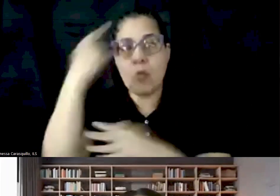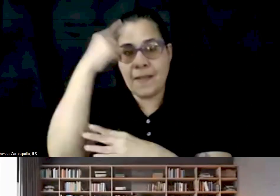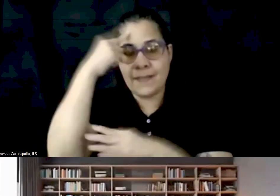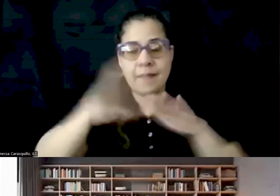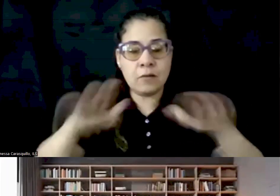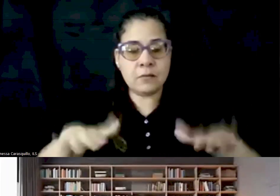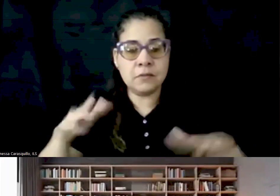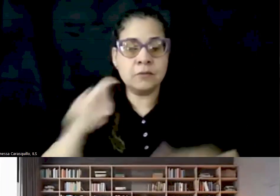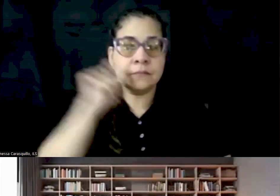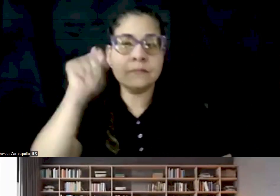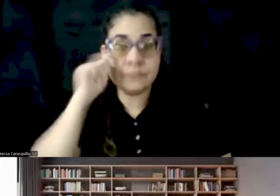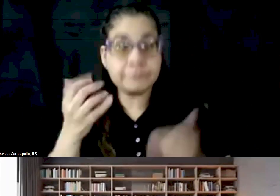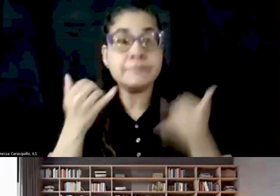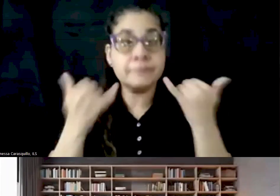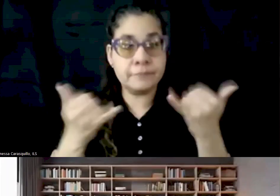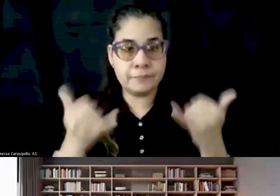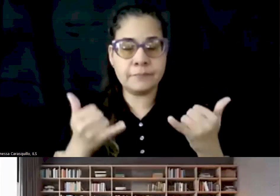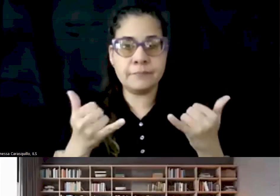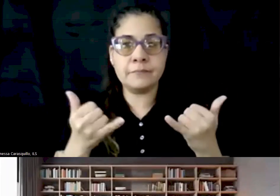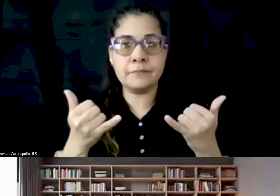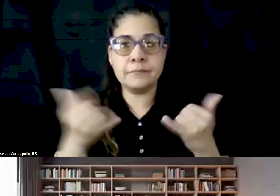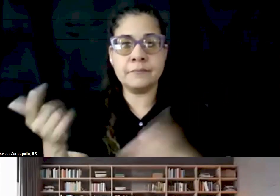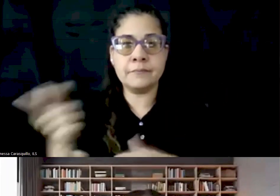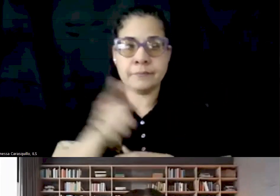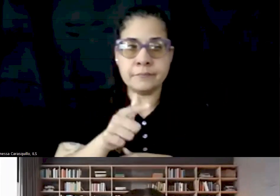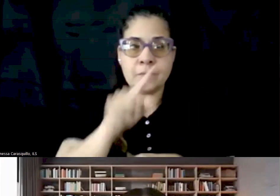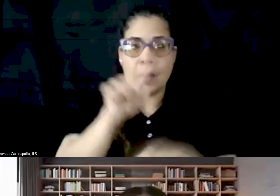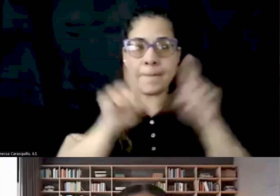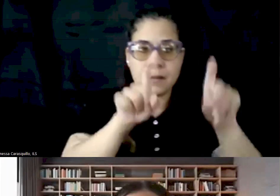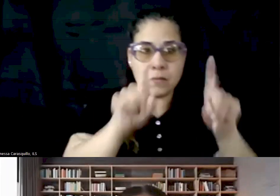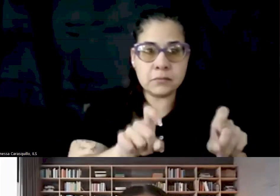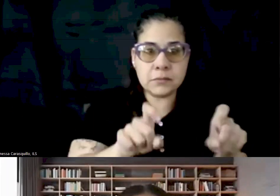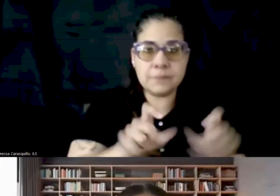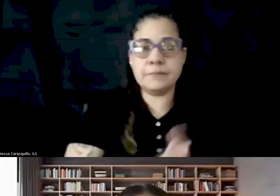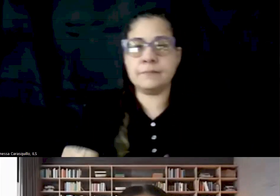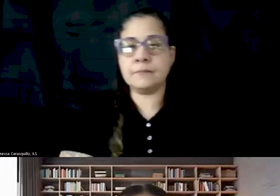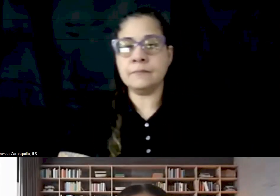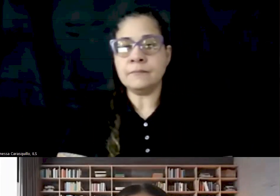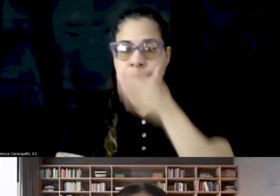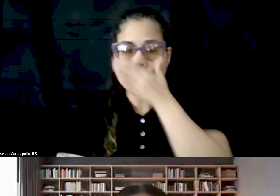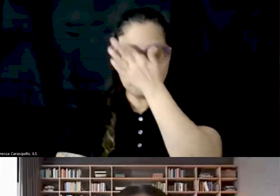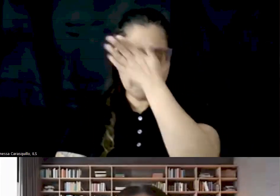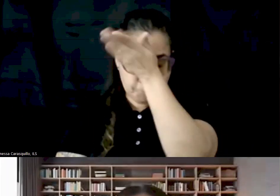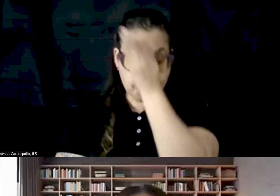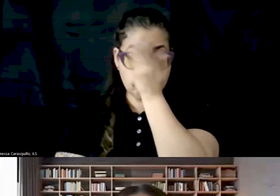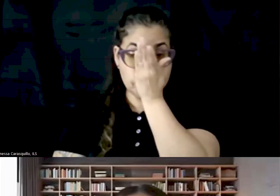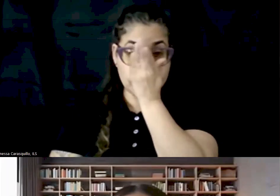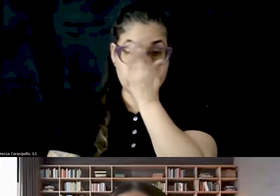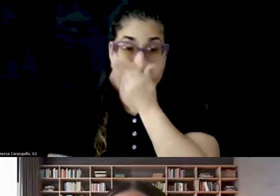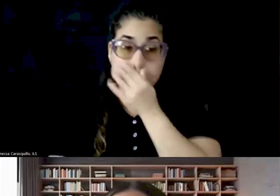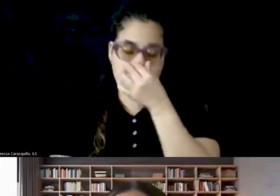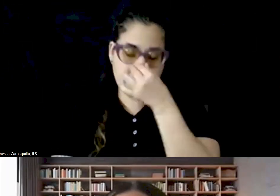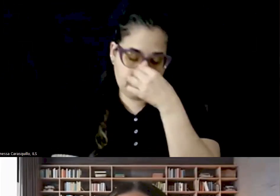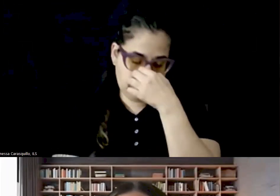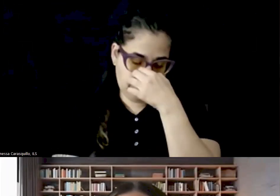mencionó. Ahora pasamos a las preguntas de los participantes. Sí, por aquí me escuchan.